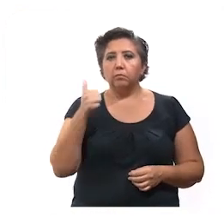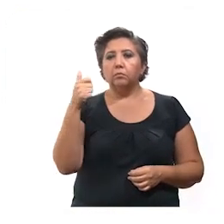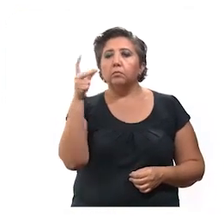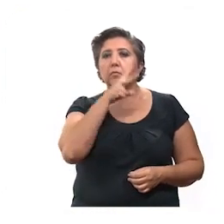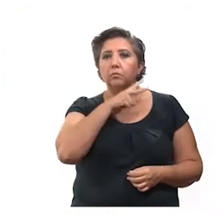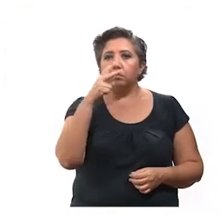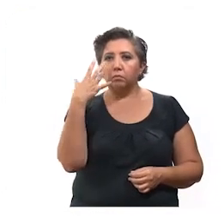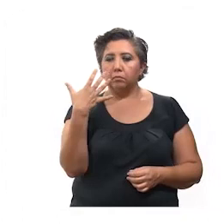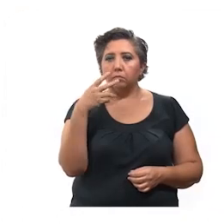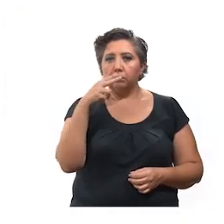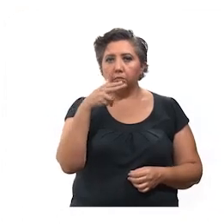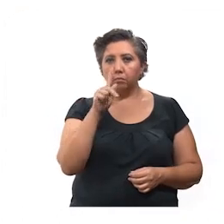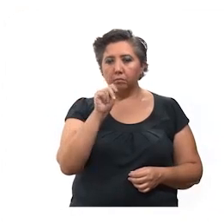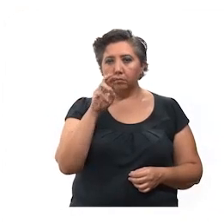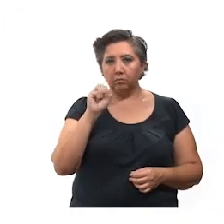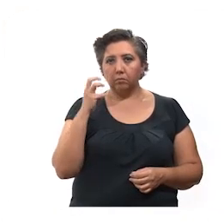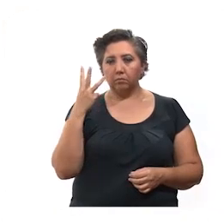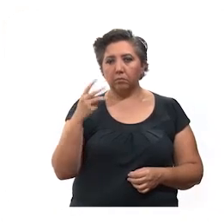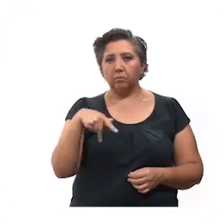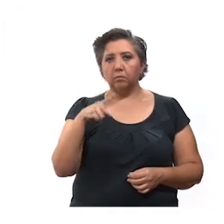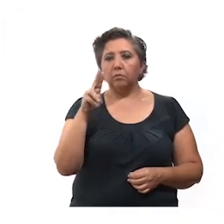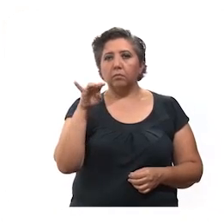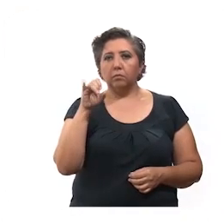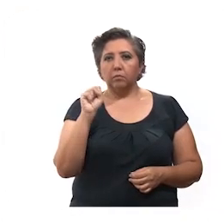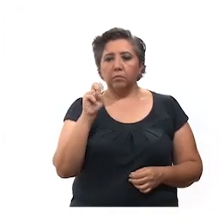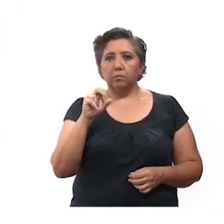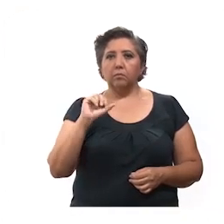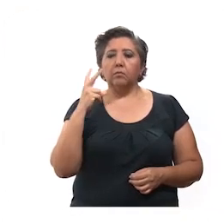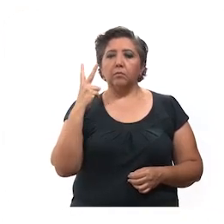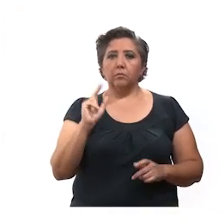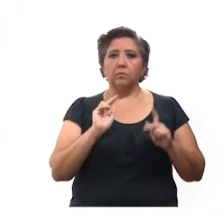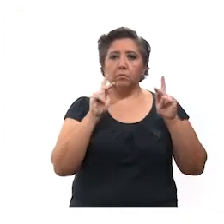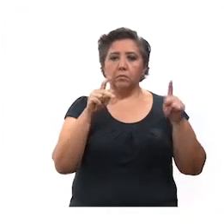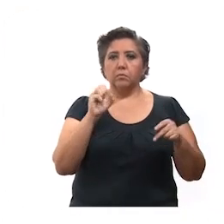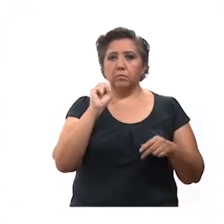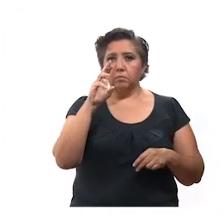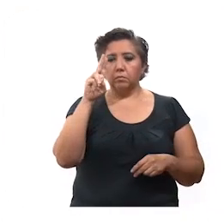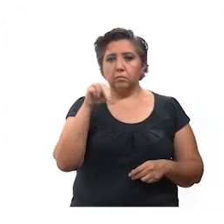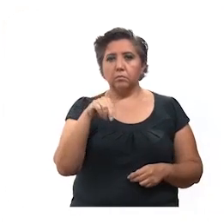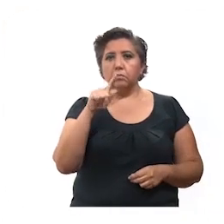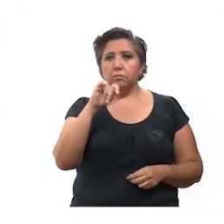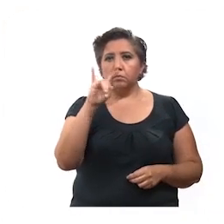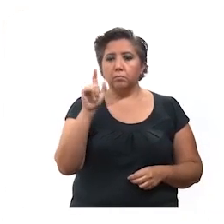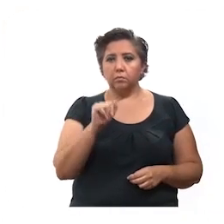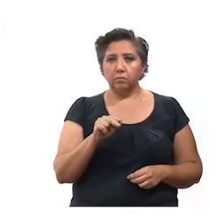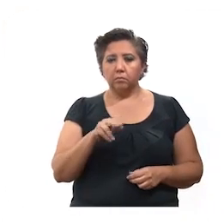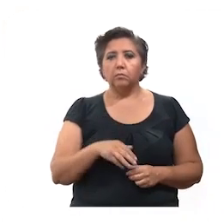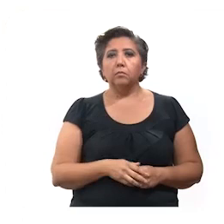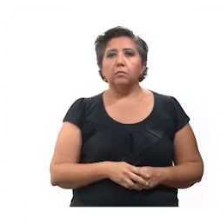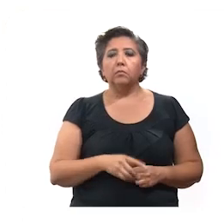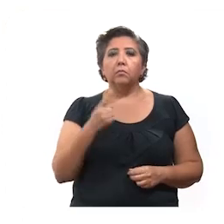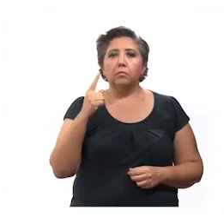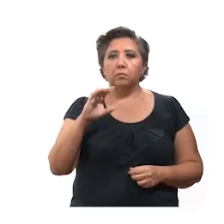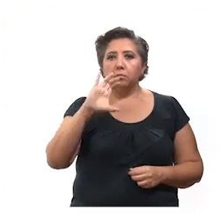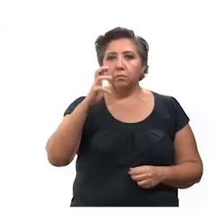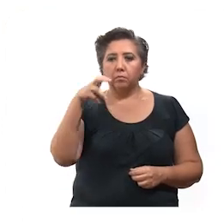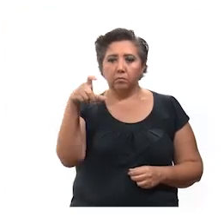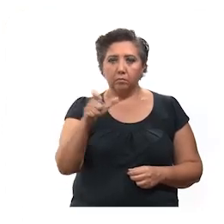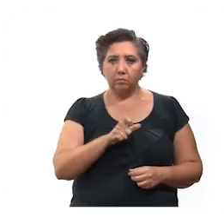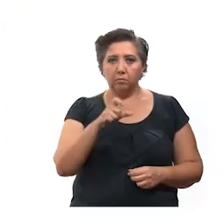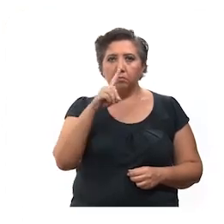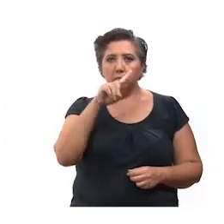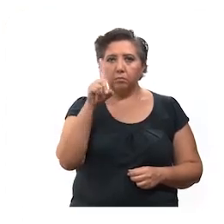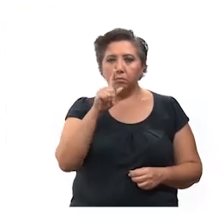en Valladolid, 5 en Junucmá, 3 en Canacín, 2 en Progreso, Zacalum, Tecash, Tizimín y Yaxcucul, y 1 en